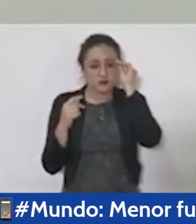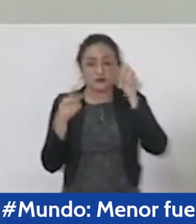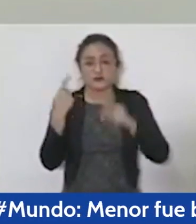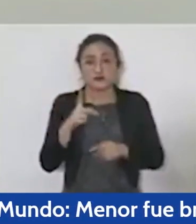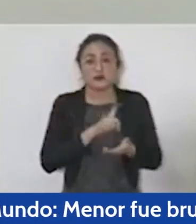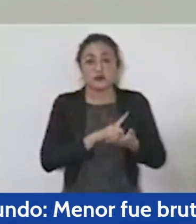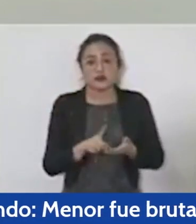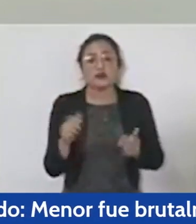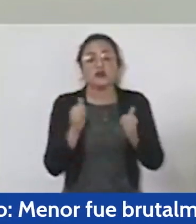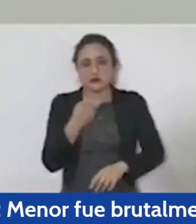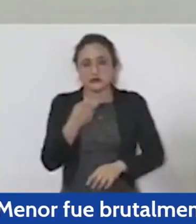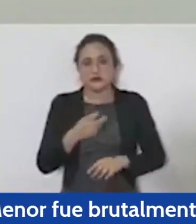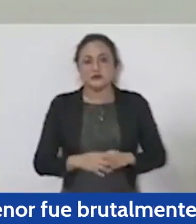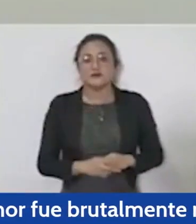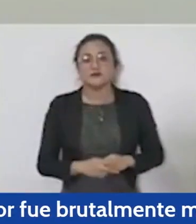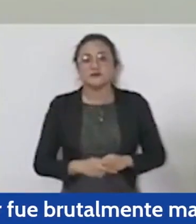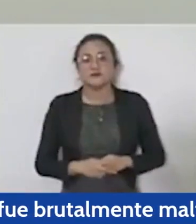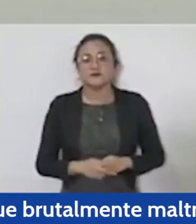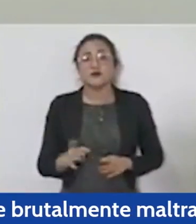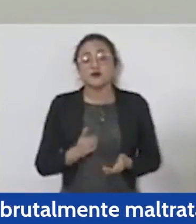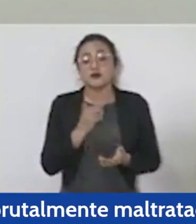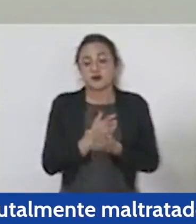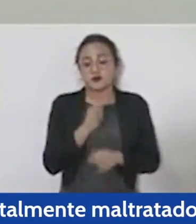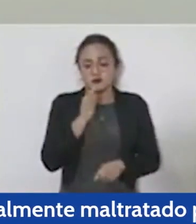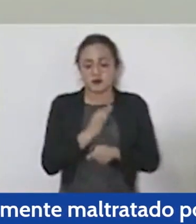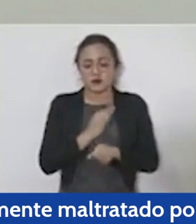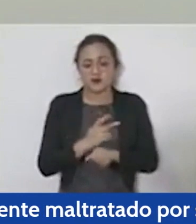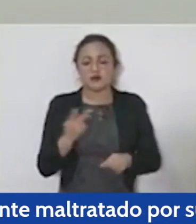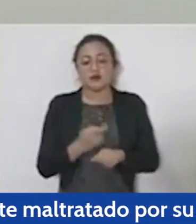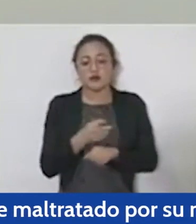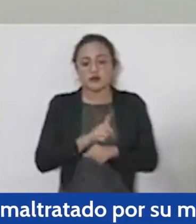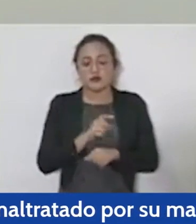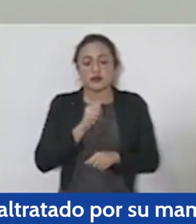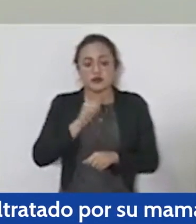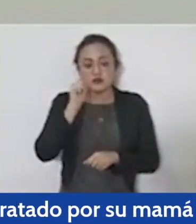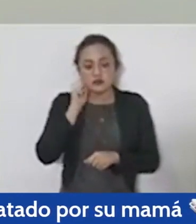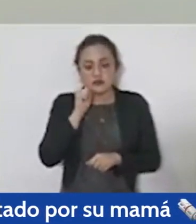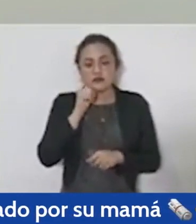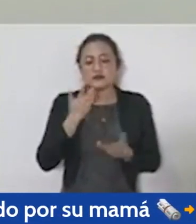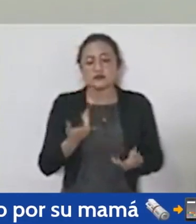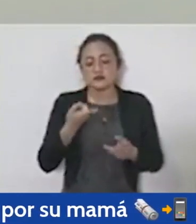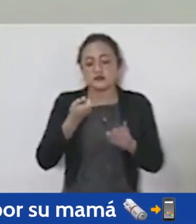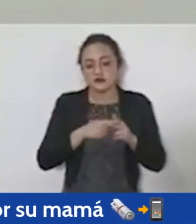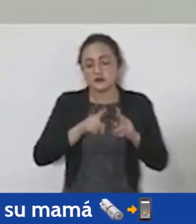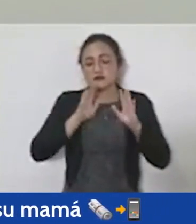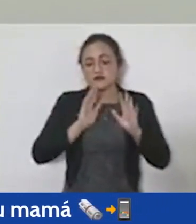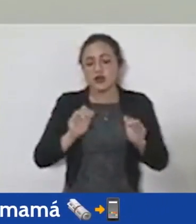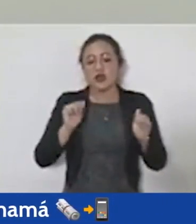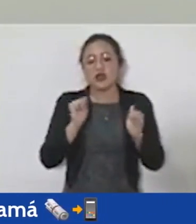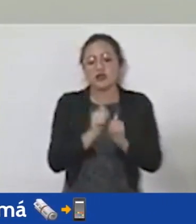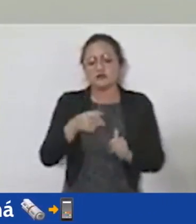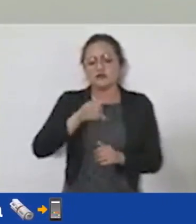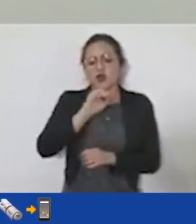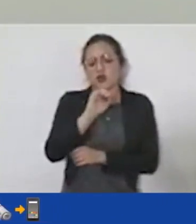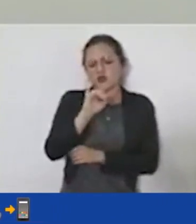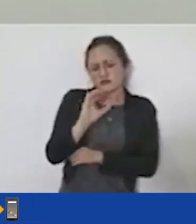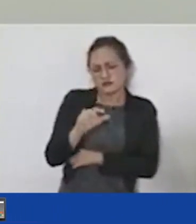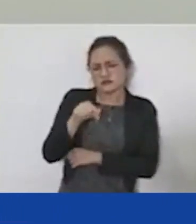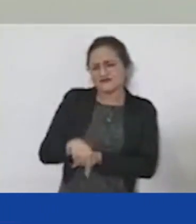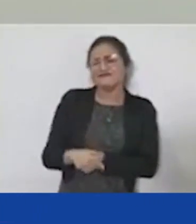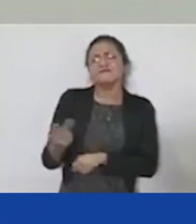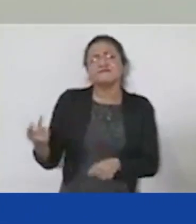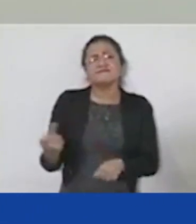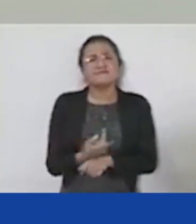misma vía determinar. No va a ser la excepción con lo ocurrido el día de ayer, ya se inició por parte de Asuntos Internos esta